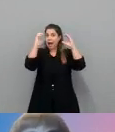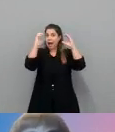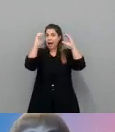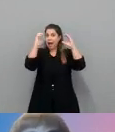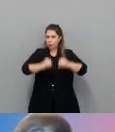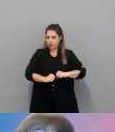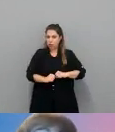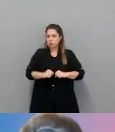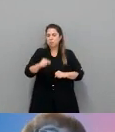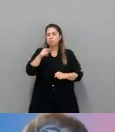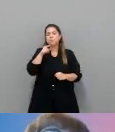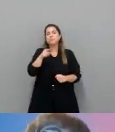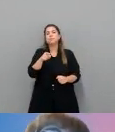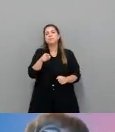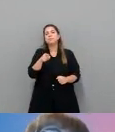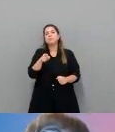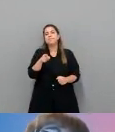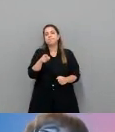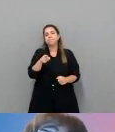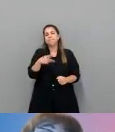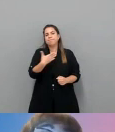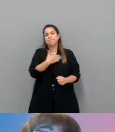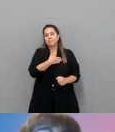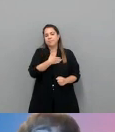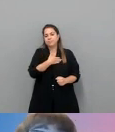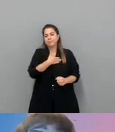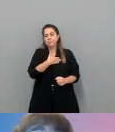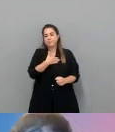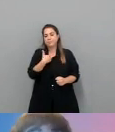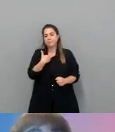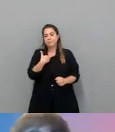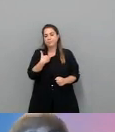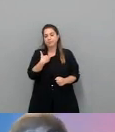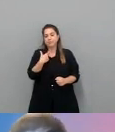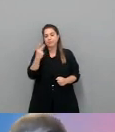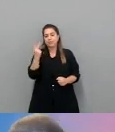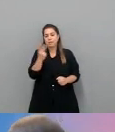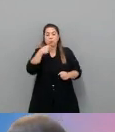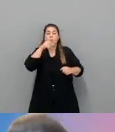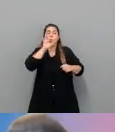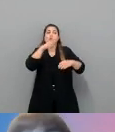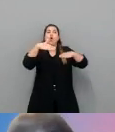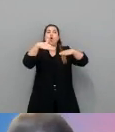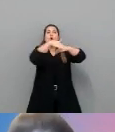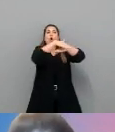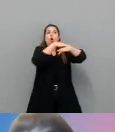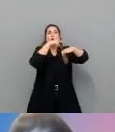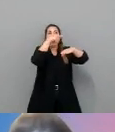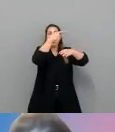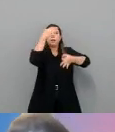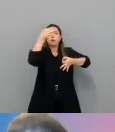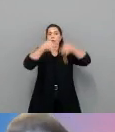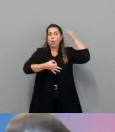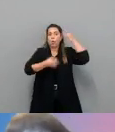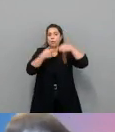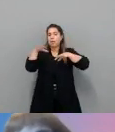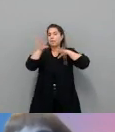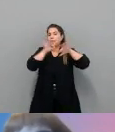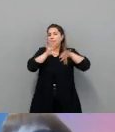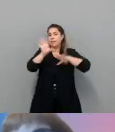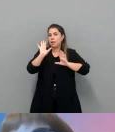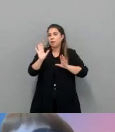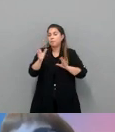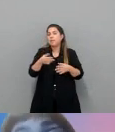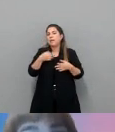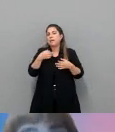¿vale? O en su caso, dirimirán pues, los órganos administrativos o en su caso judiciales, ¿vale? Siempre es preferible, y